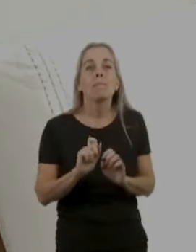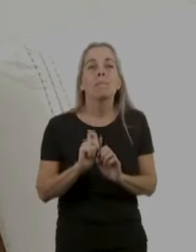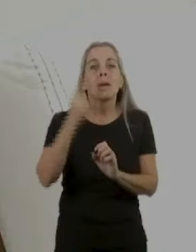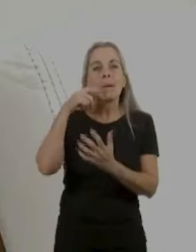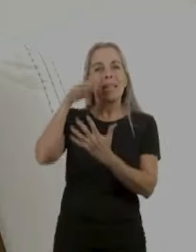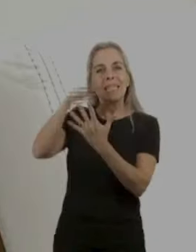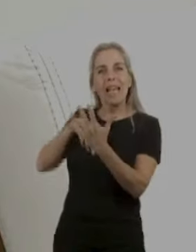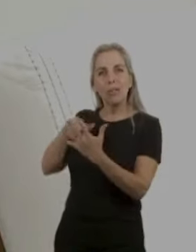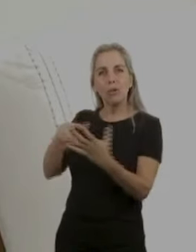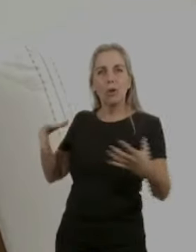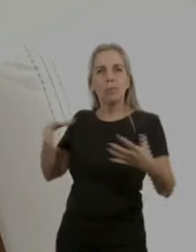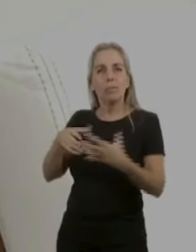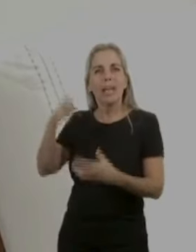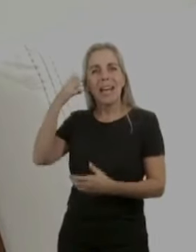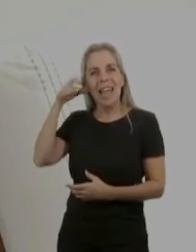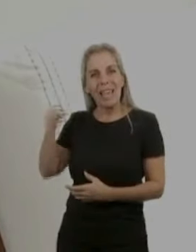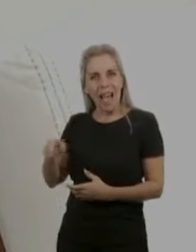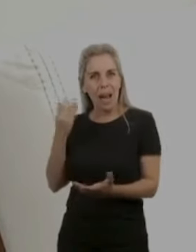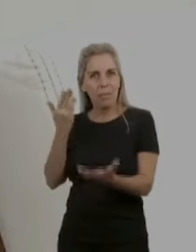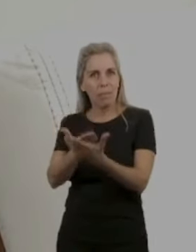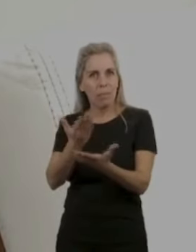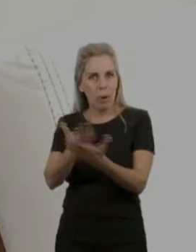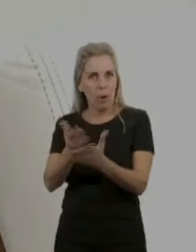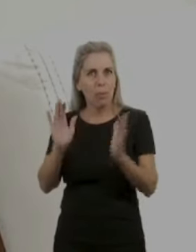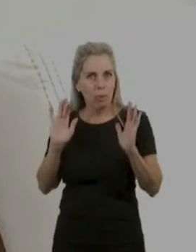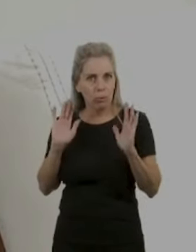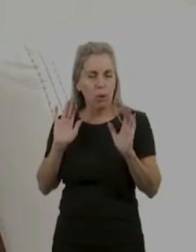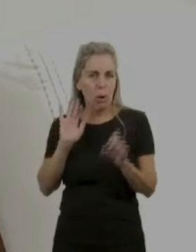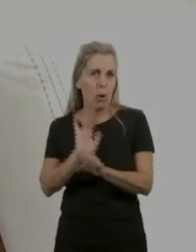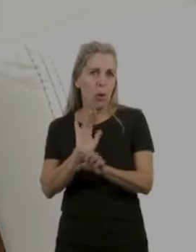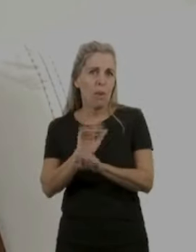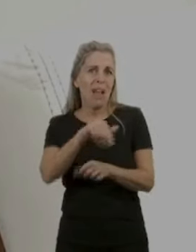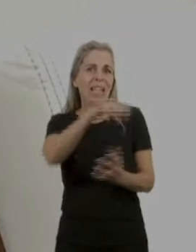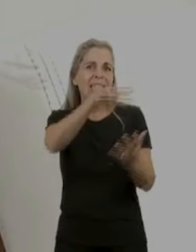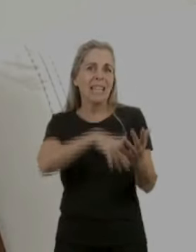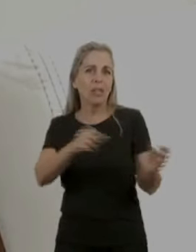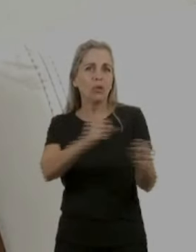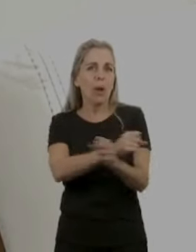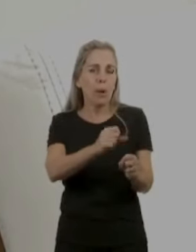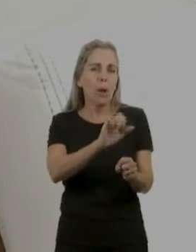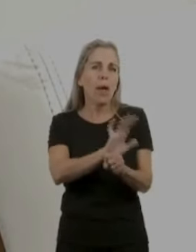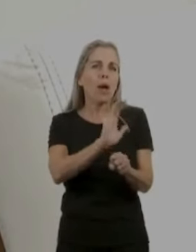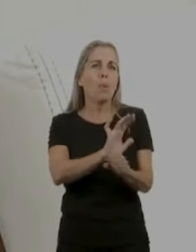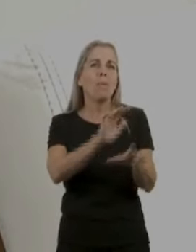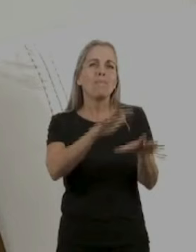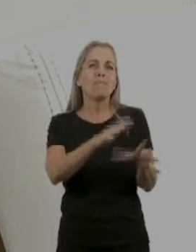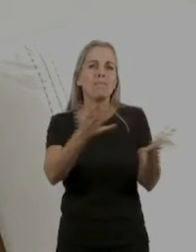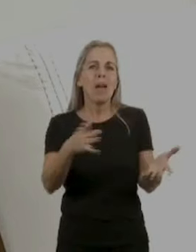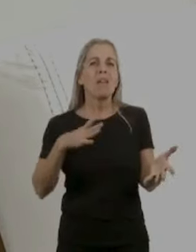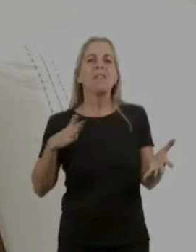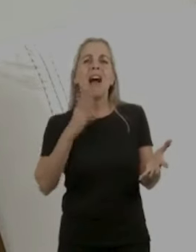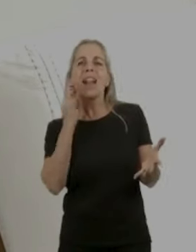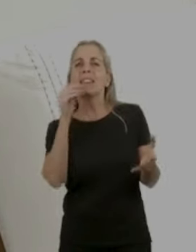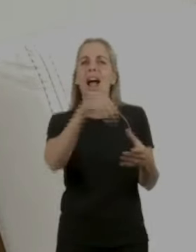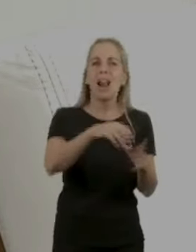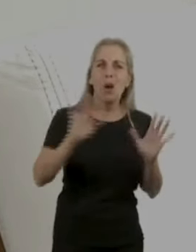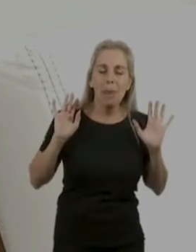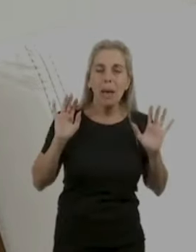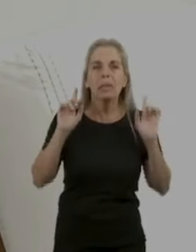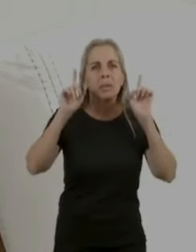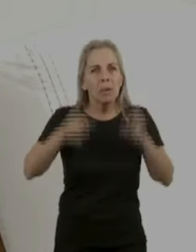cívica radical que había sido propuesto por la unión cívica radical a pesar de esto y de reuniones que ustedes